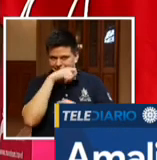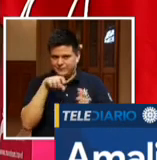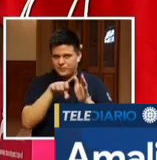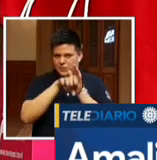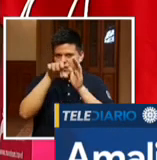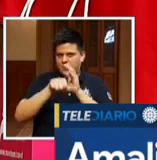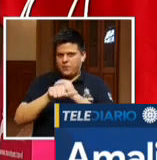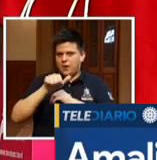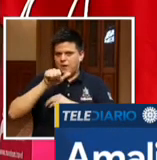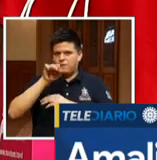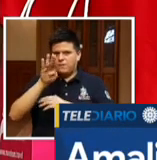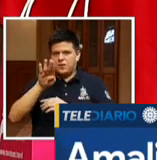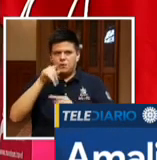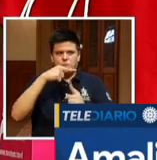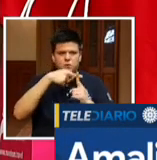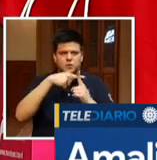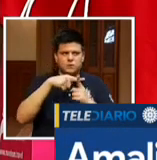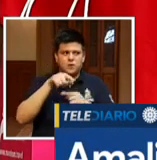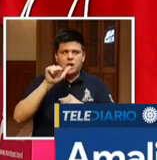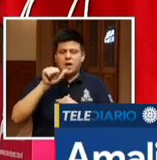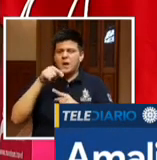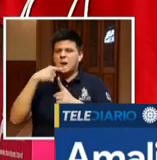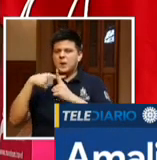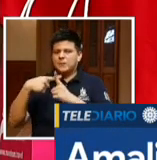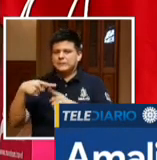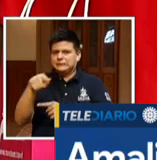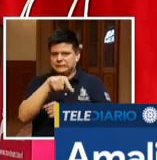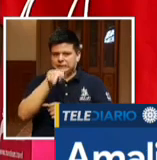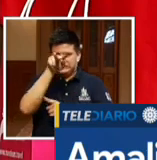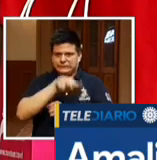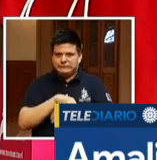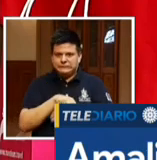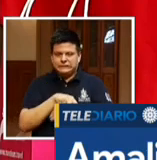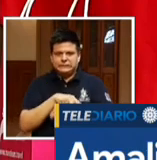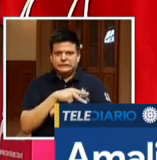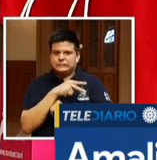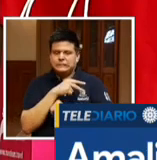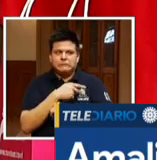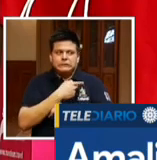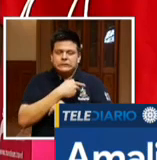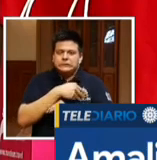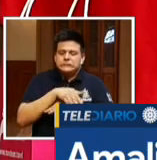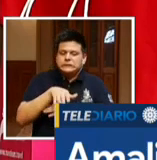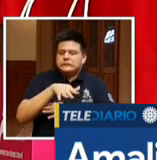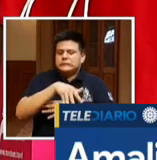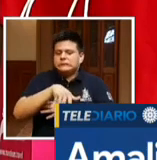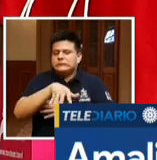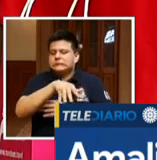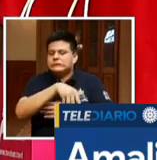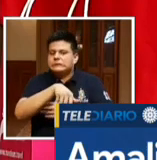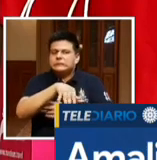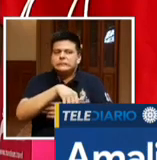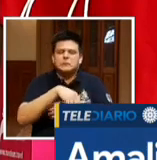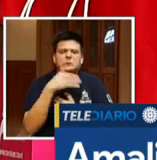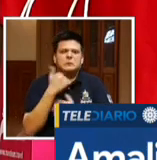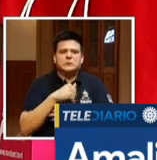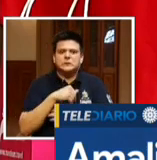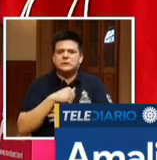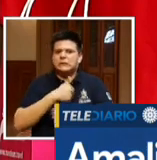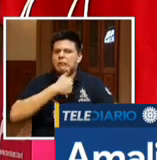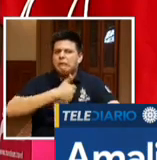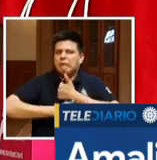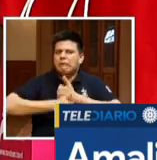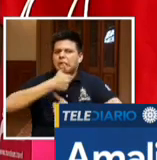AB positivo y el A positivo han sido difíciles de conseguir para los pacientes. Entonces, si me estás